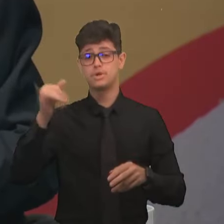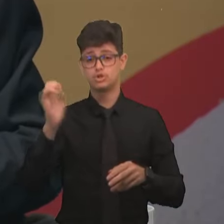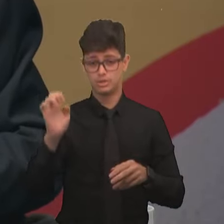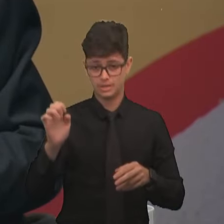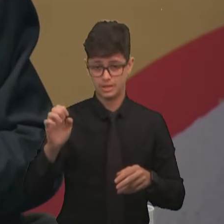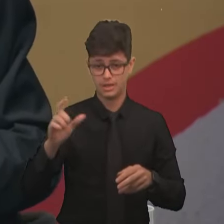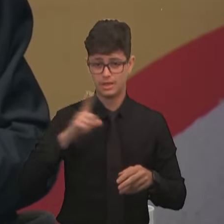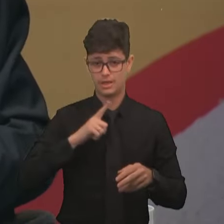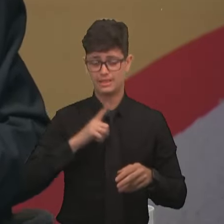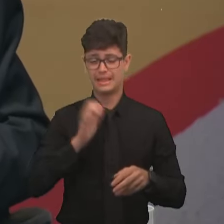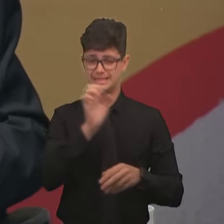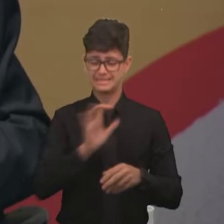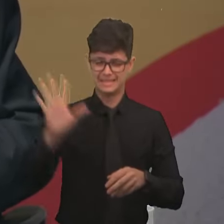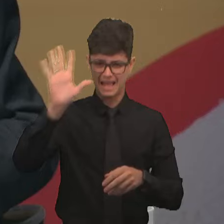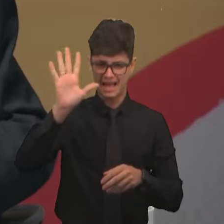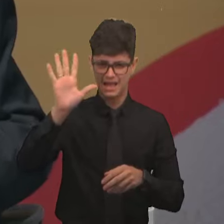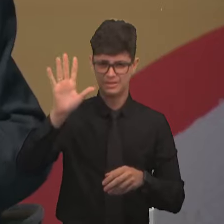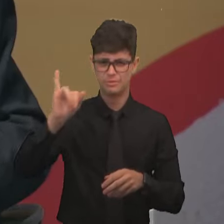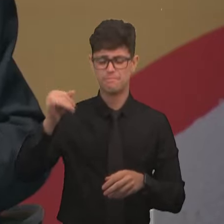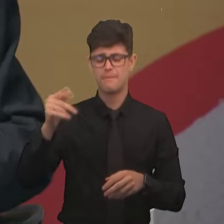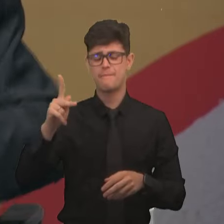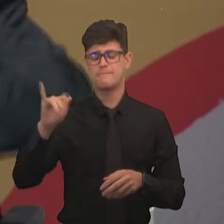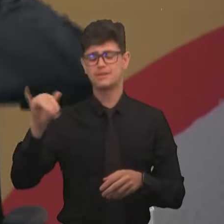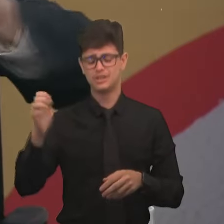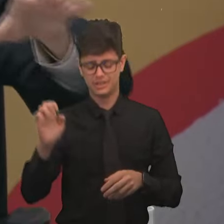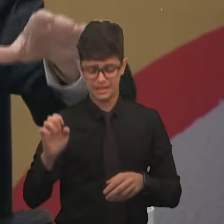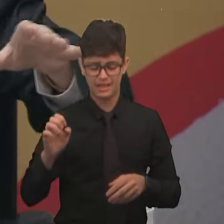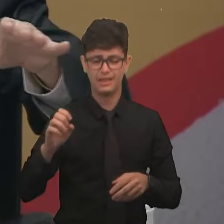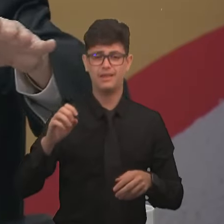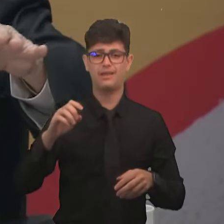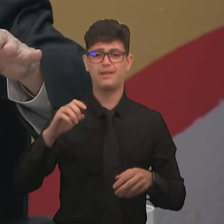estados usan PJE, otros EPROC y